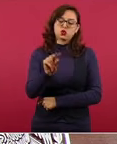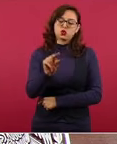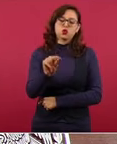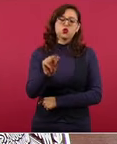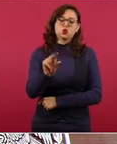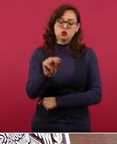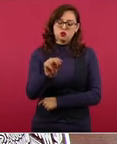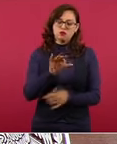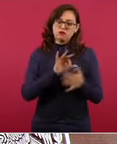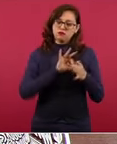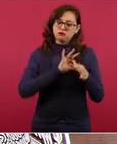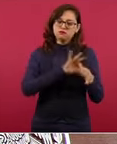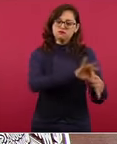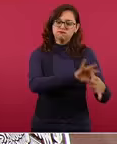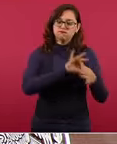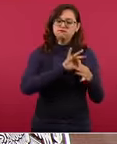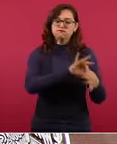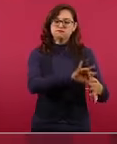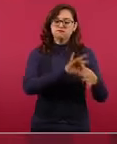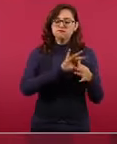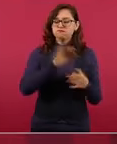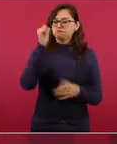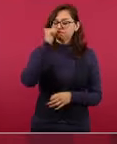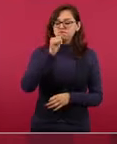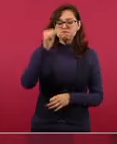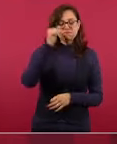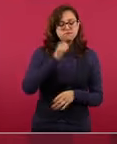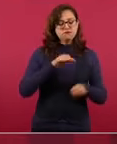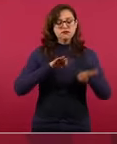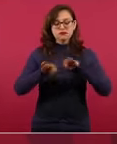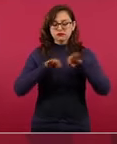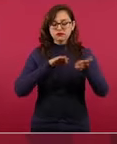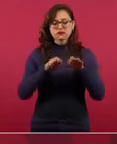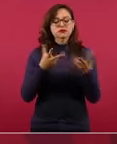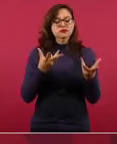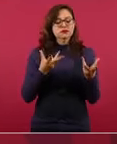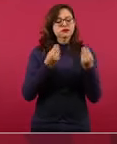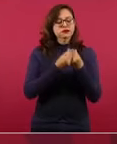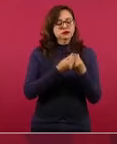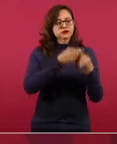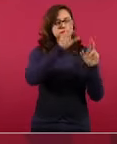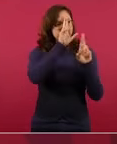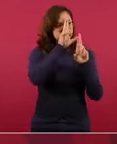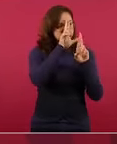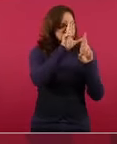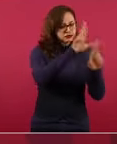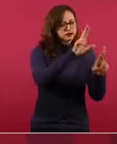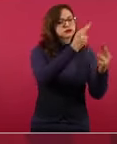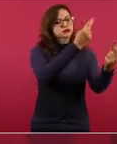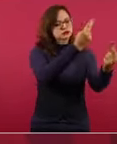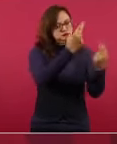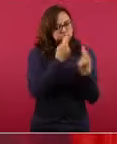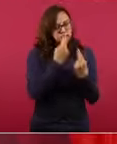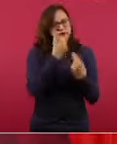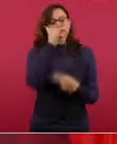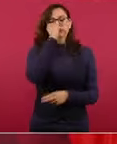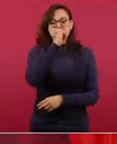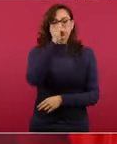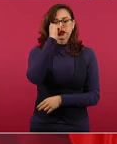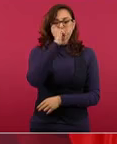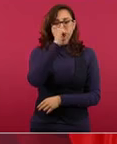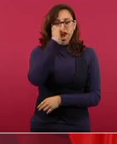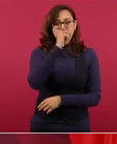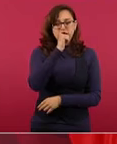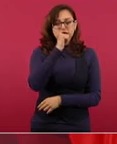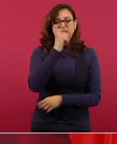vamos a estar siempre actuando con respecto y buscando